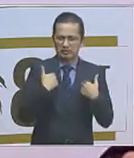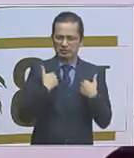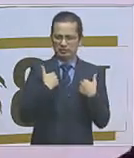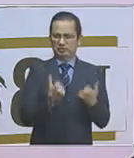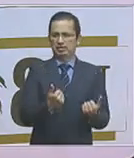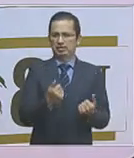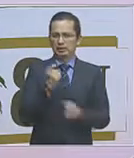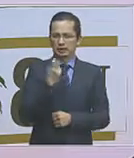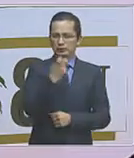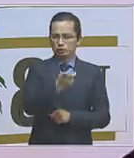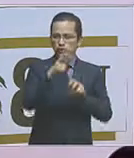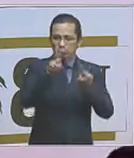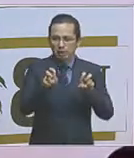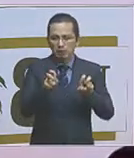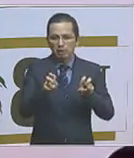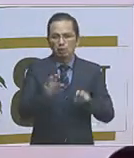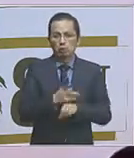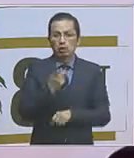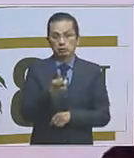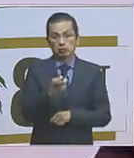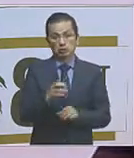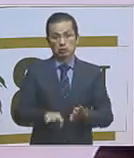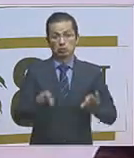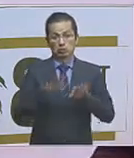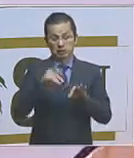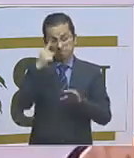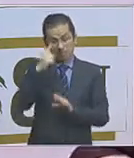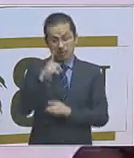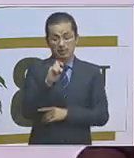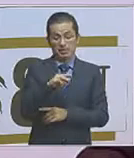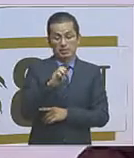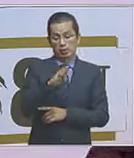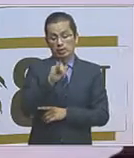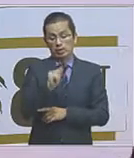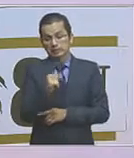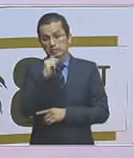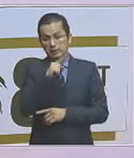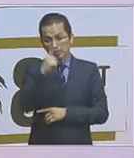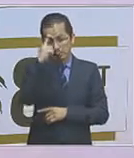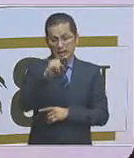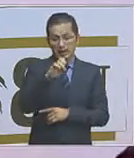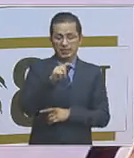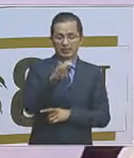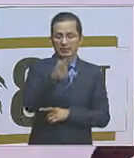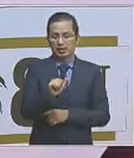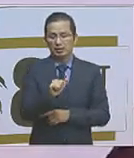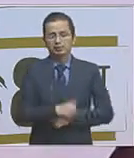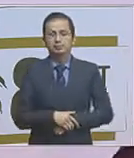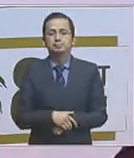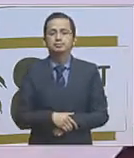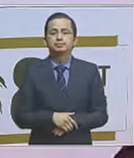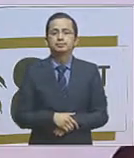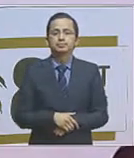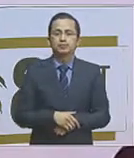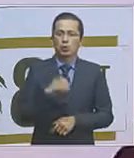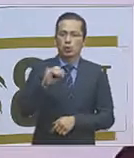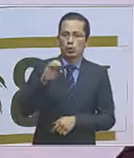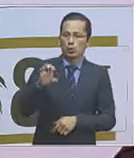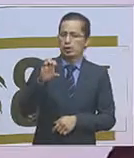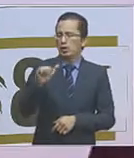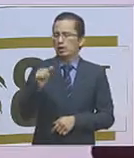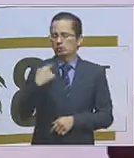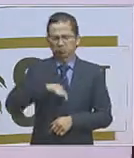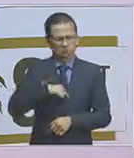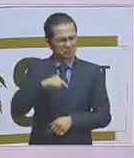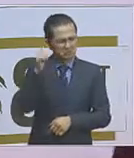prueba los estándares éticos y democráticos constantemente desde las misiones de la organización de estados américanos